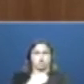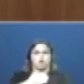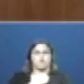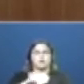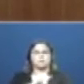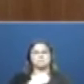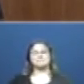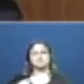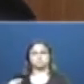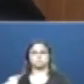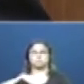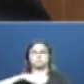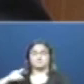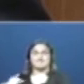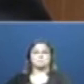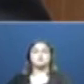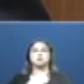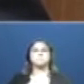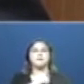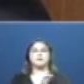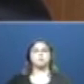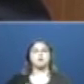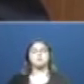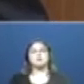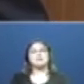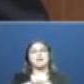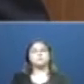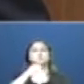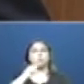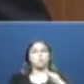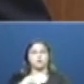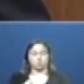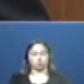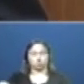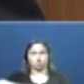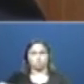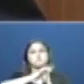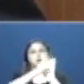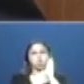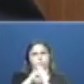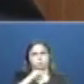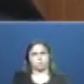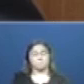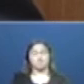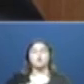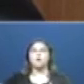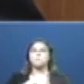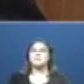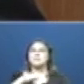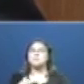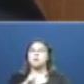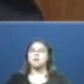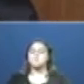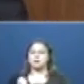patrimoniales y actos jurídicos documentados otro proyecto importante para el emprendimiento es el de la ad